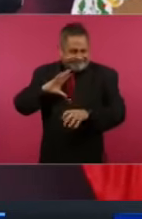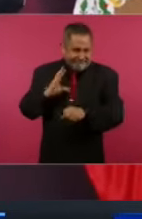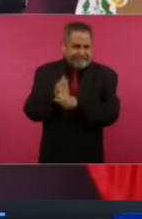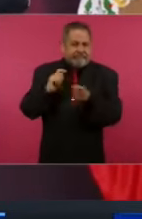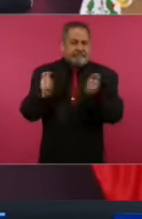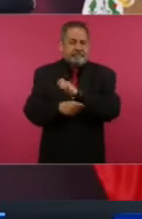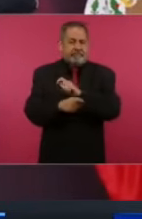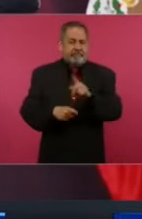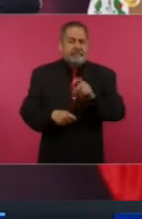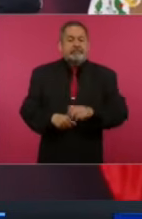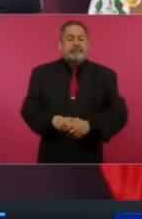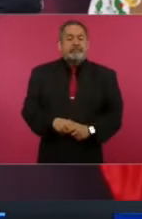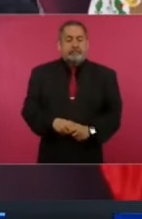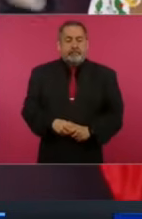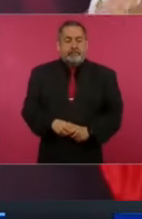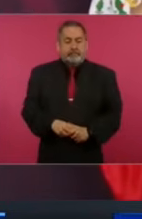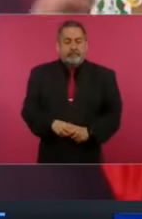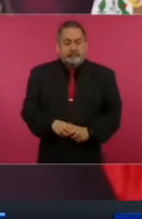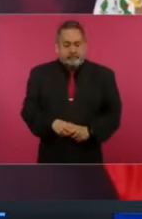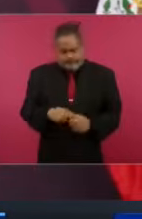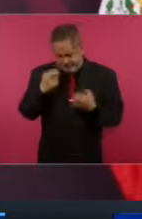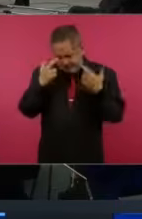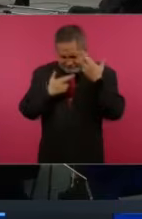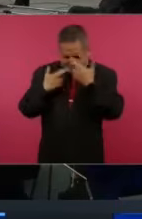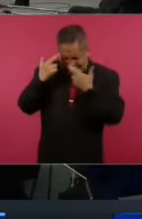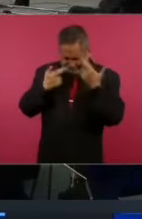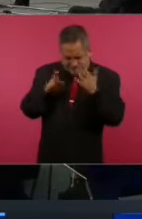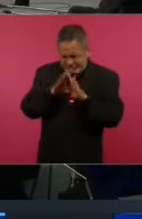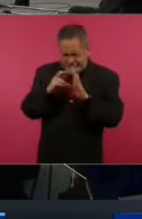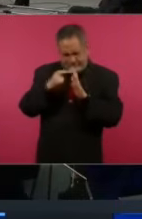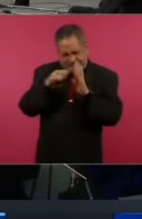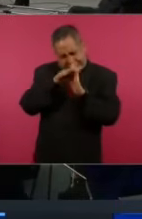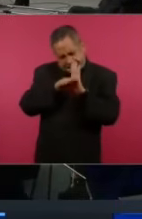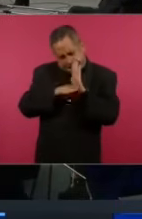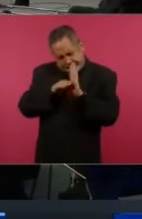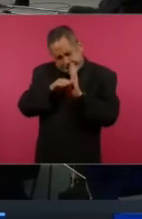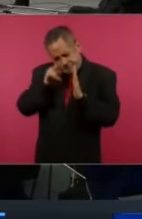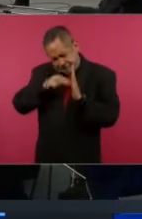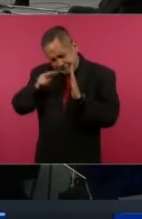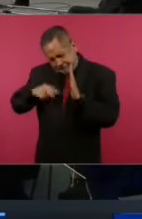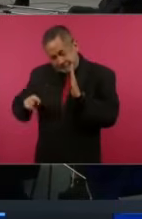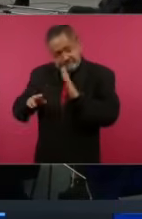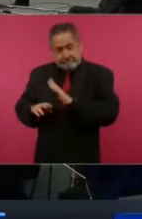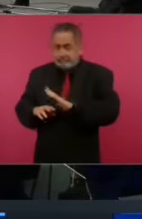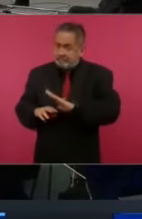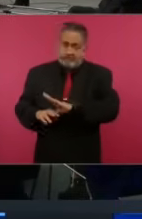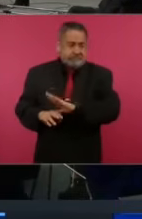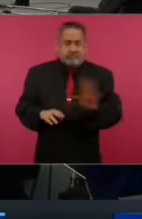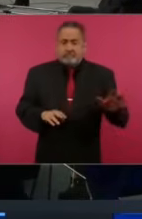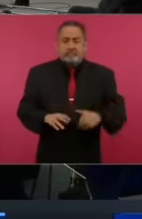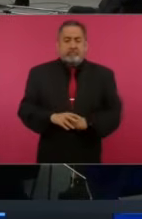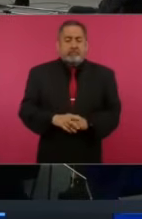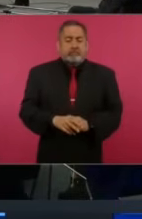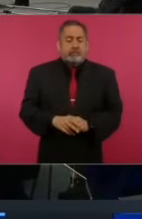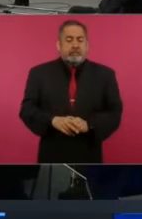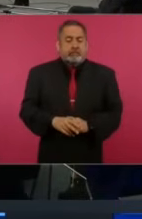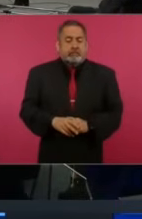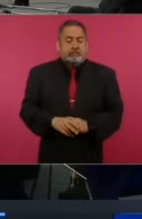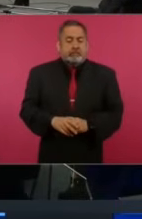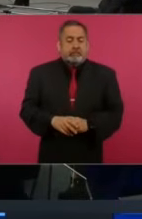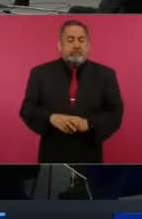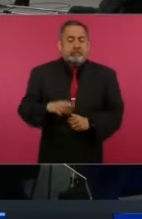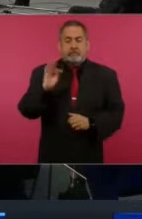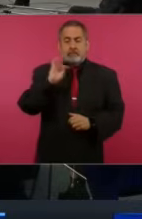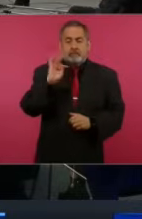ni dijo, deténgamelo ahí un rato mientras investigo. En fin, es una perversión que estamos sufriendo, Julio, de la justicia en